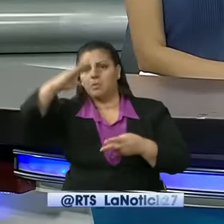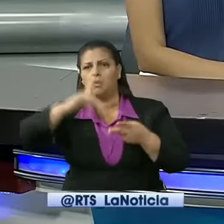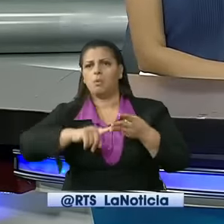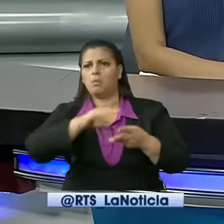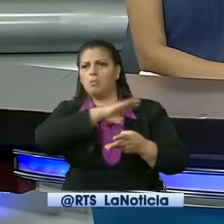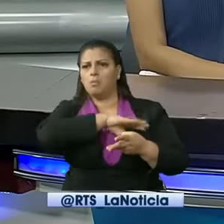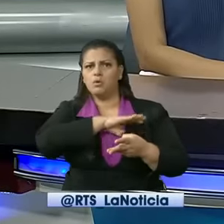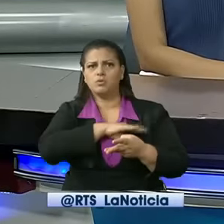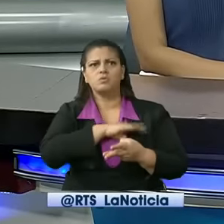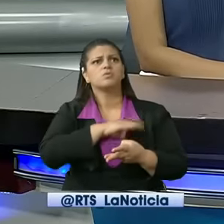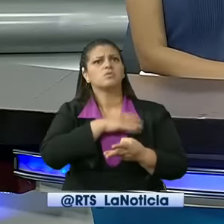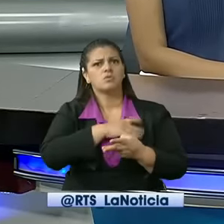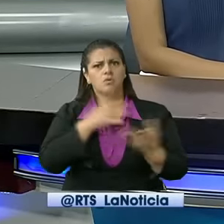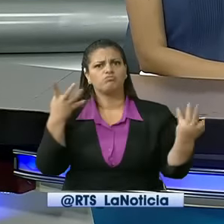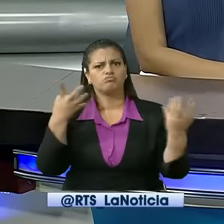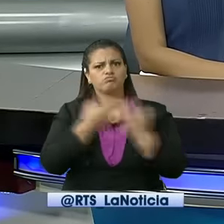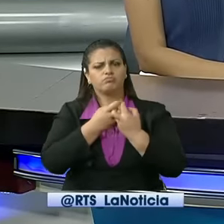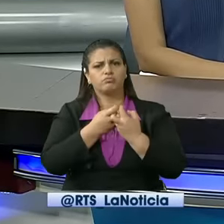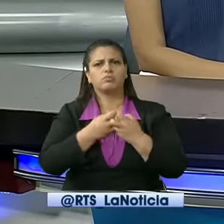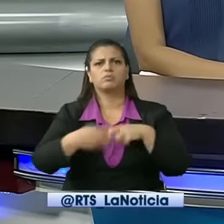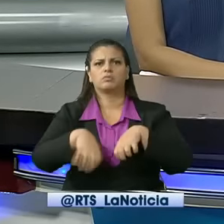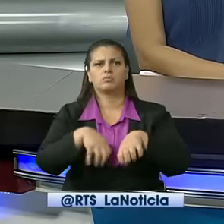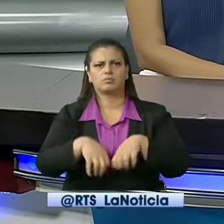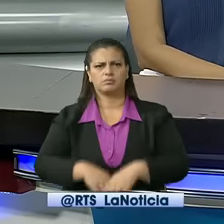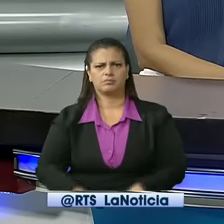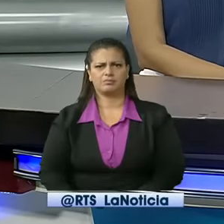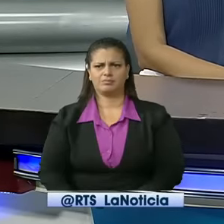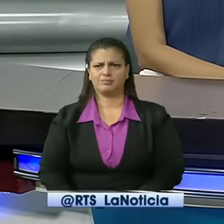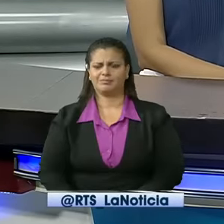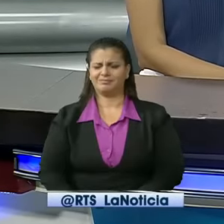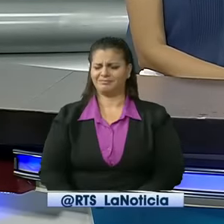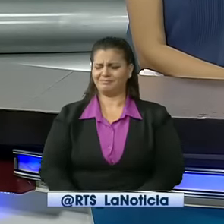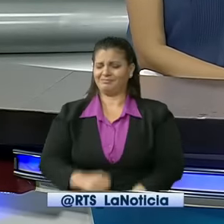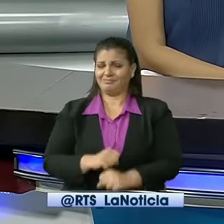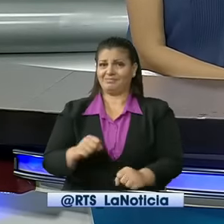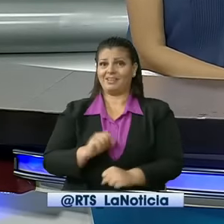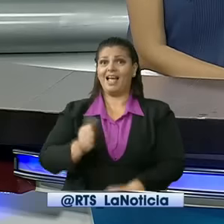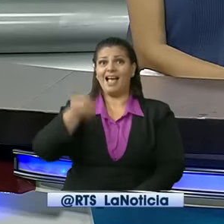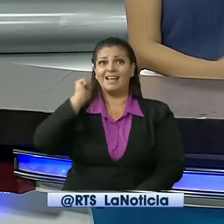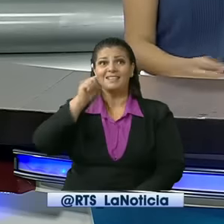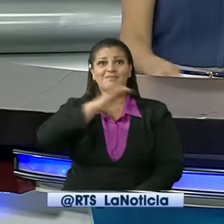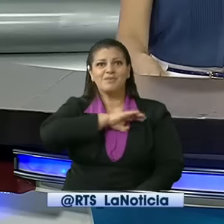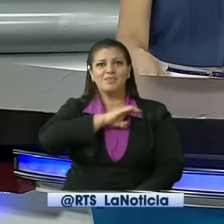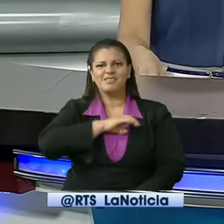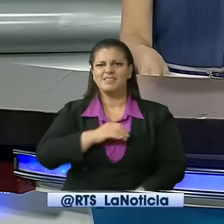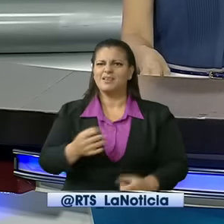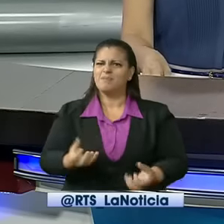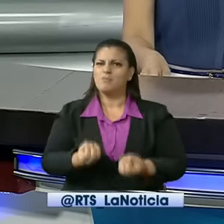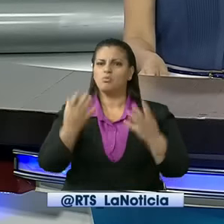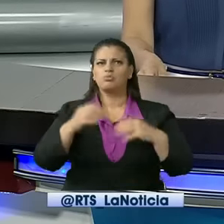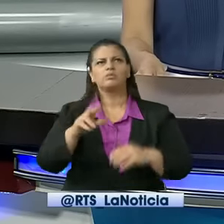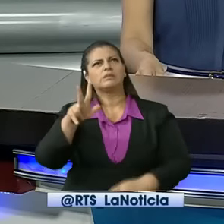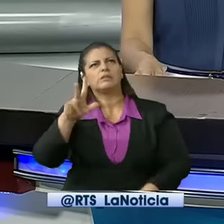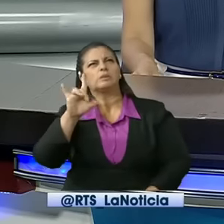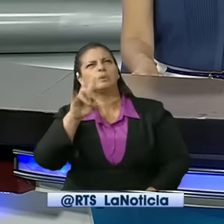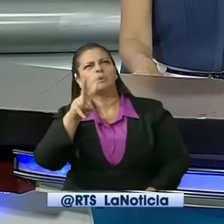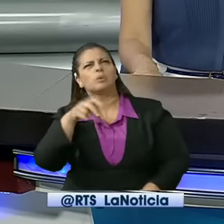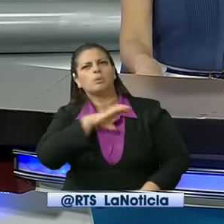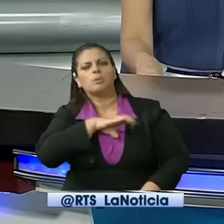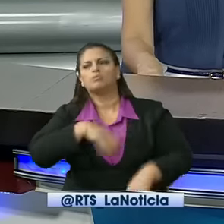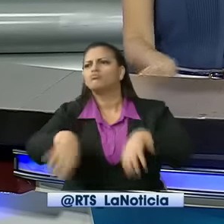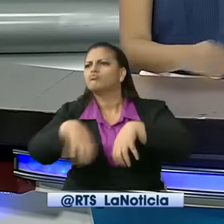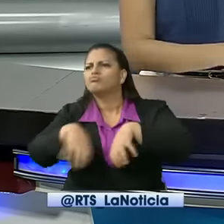operativo, 400 policías, le roban el teléfono a un policía. Impactante, ¿no? Hasta ahora no lo encuentran. ¿Ah? Bueno. Y no encuentran